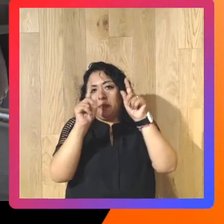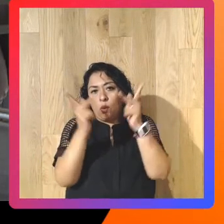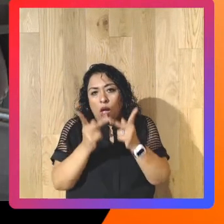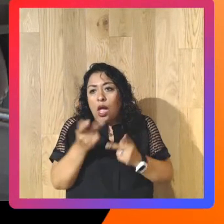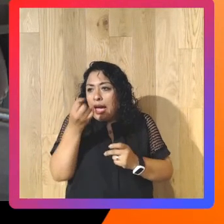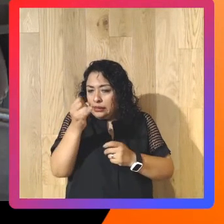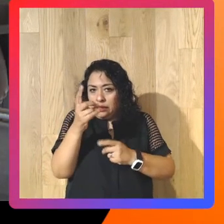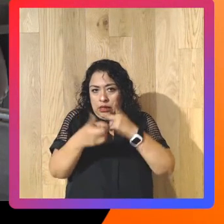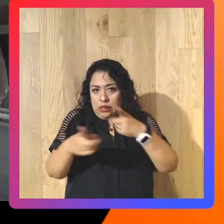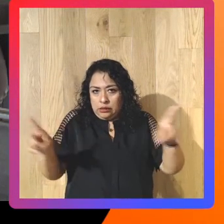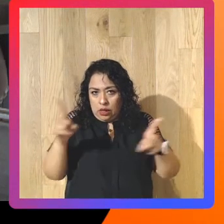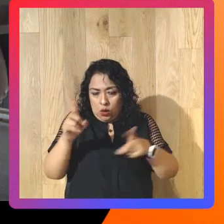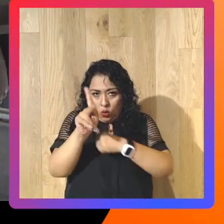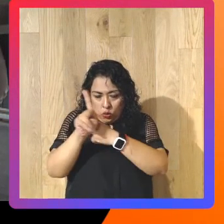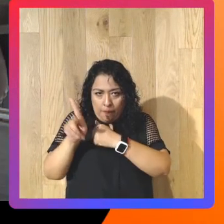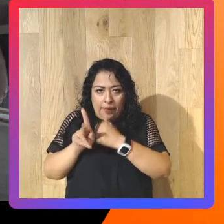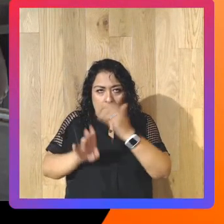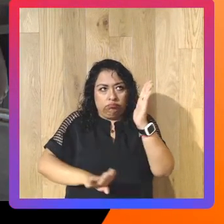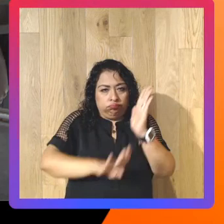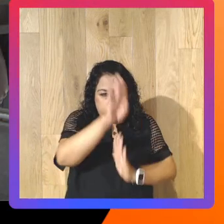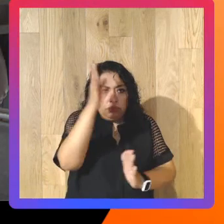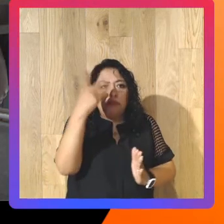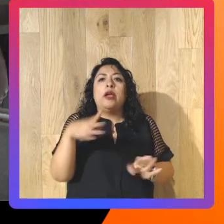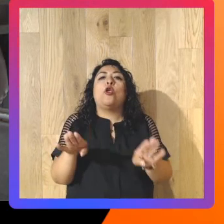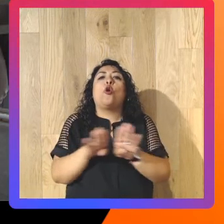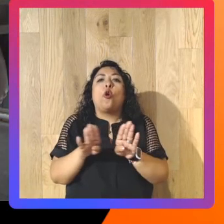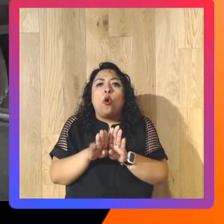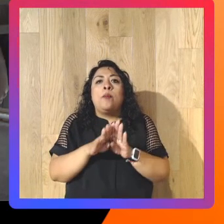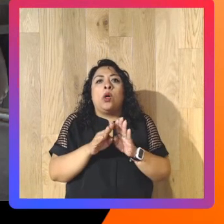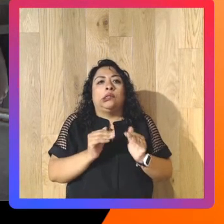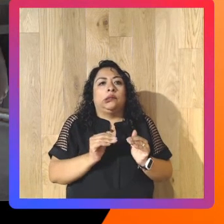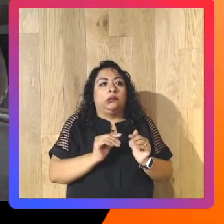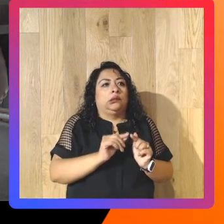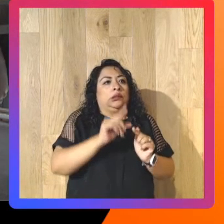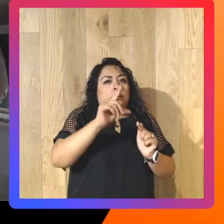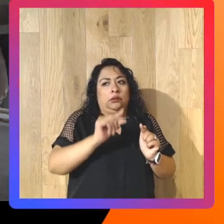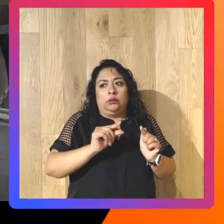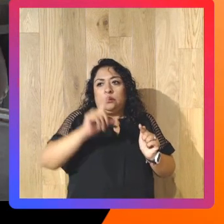países capitalistas son los que están desarrollados. Pero cómo subir en todos esos